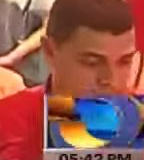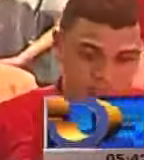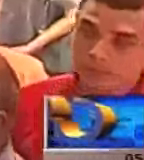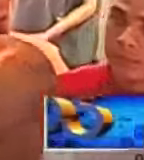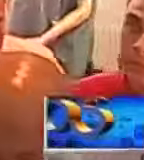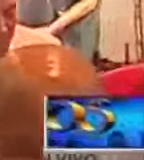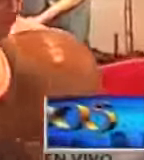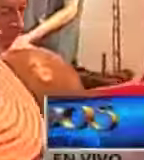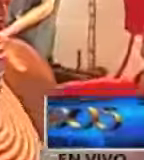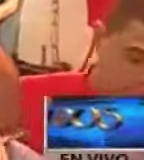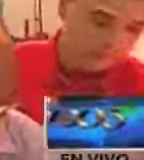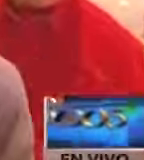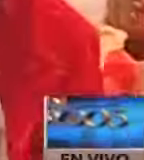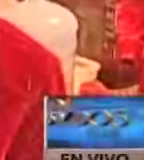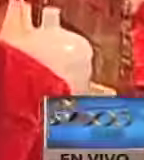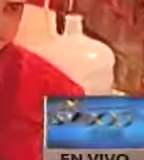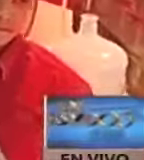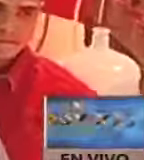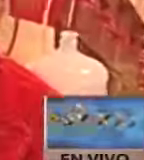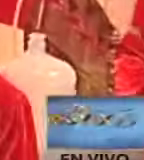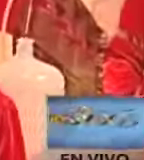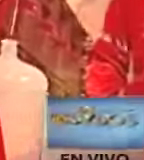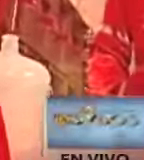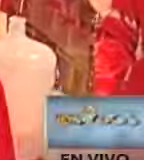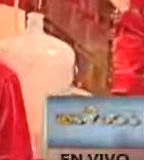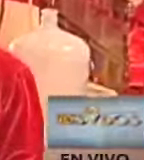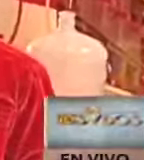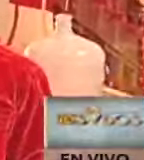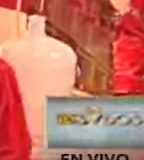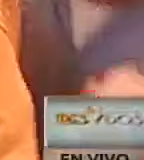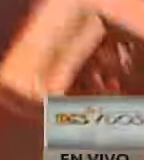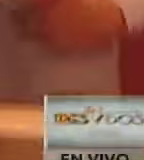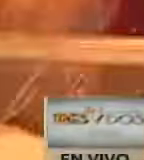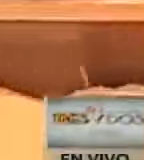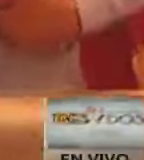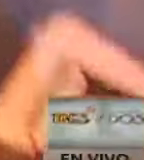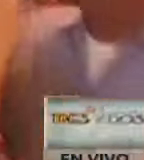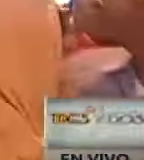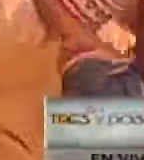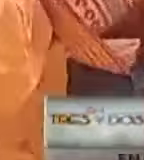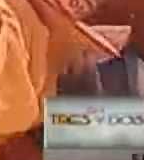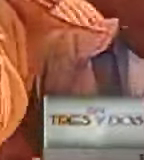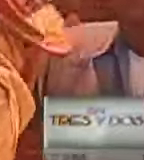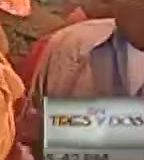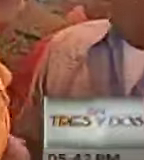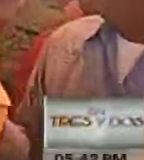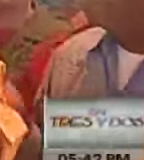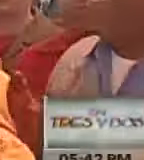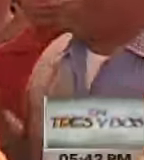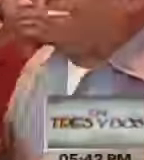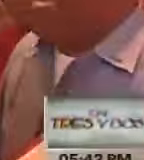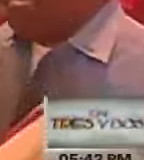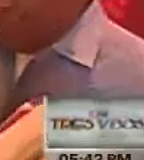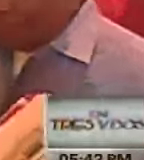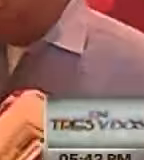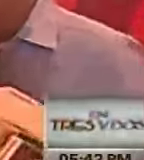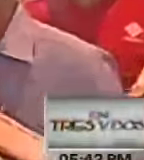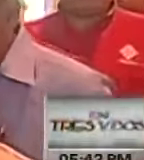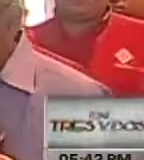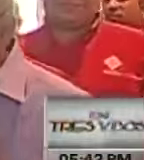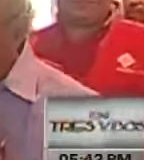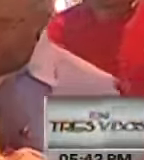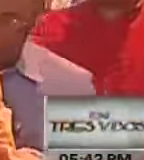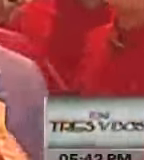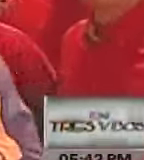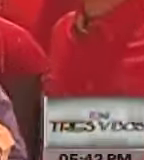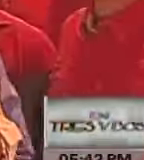tan solo una mano de él para que nuestros compañeros, que somos una totalidad